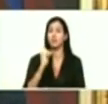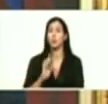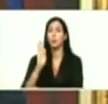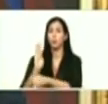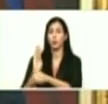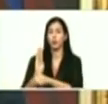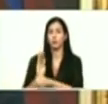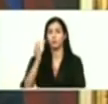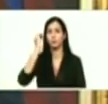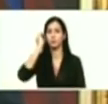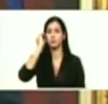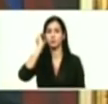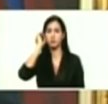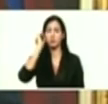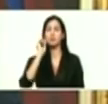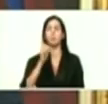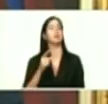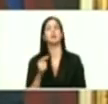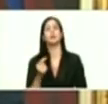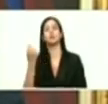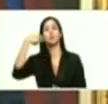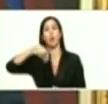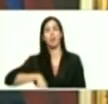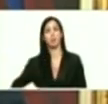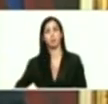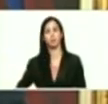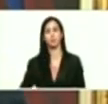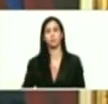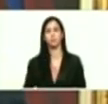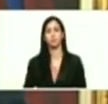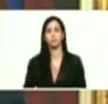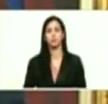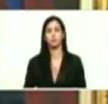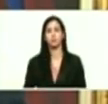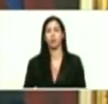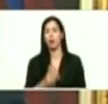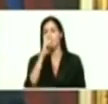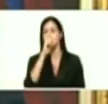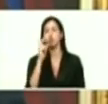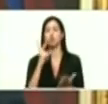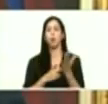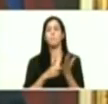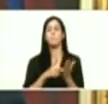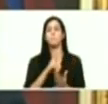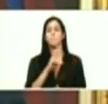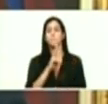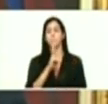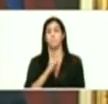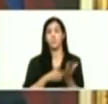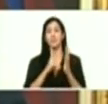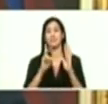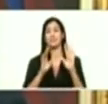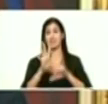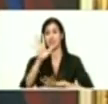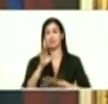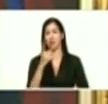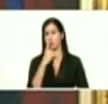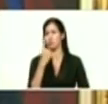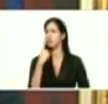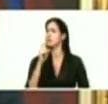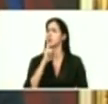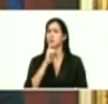y además cuidar el ingreso y este año dos mil quince que fue tan difícil